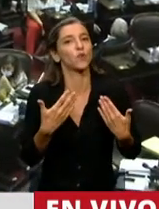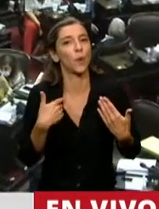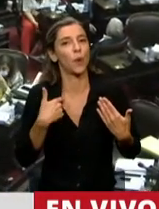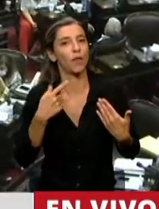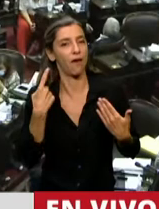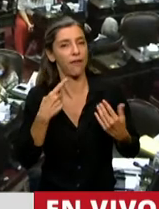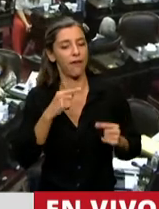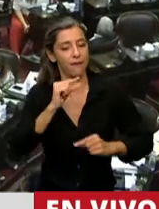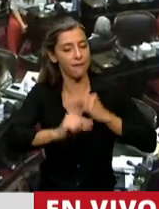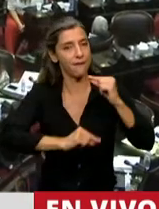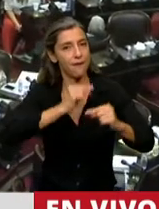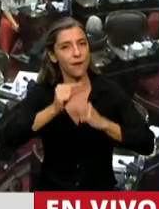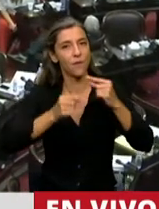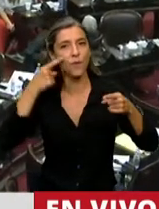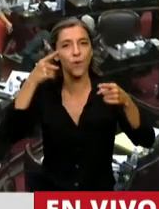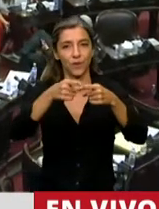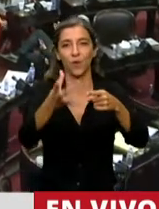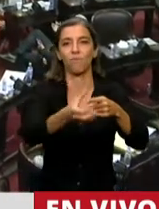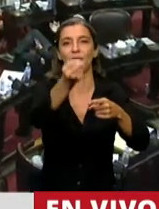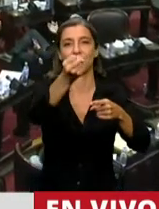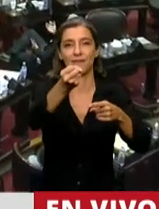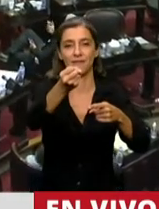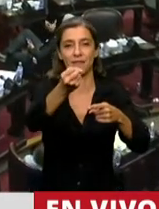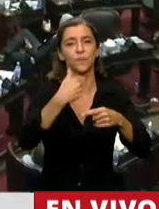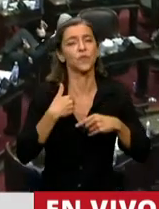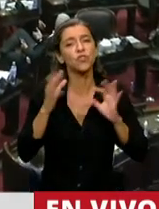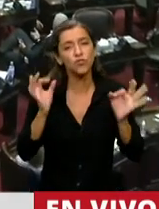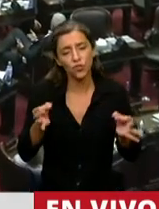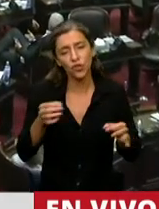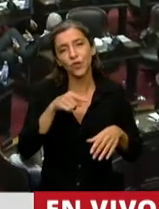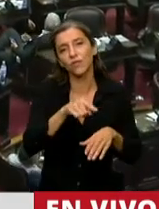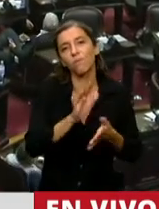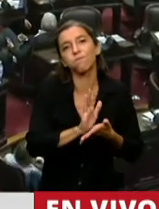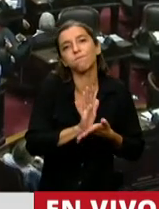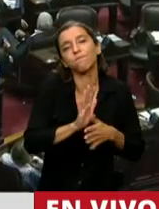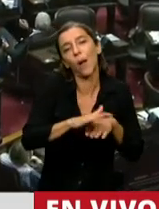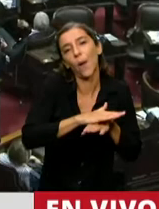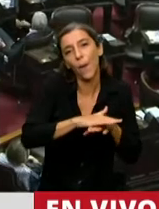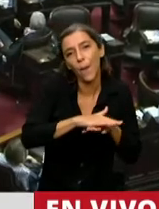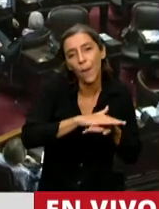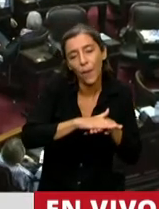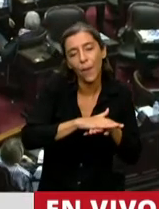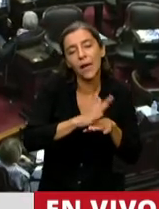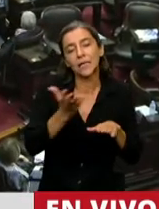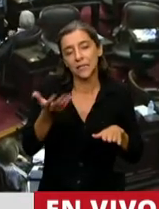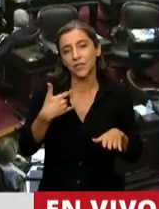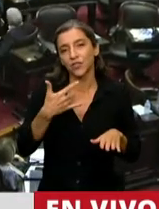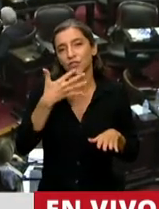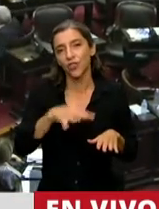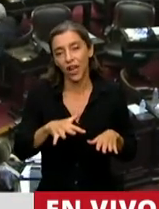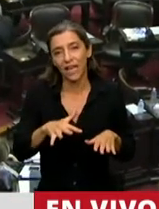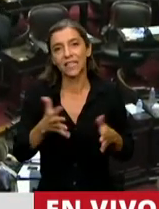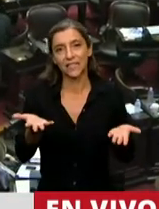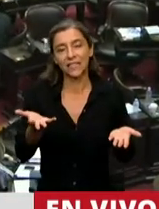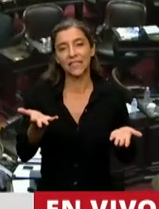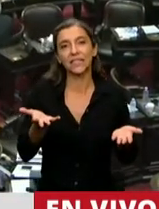progresivamente hacia esa meta y es verdad que arrancamos de un piso muy bajo y por eso también se entiende que esa